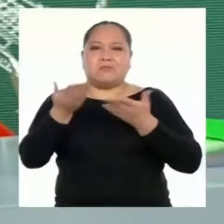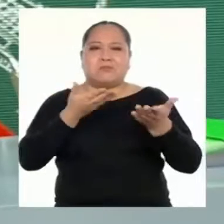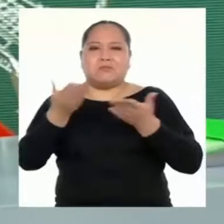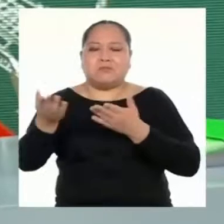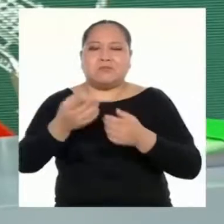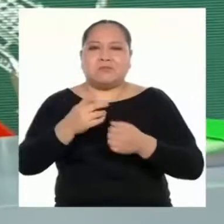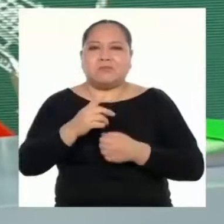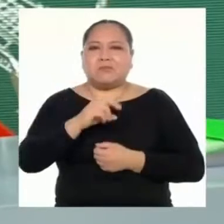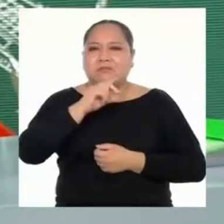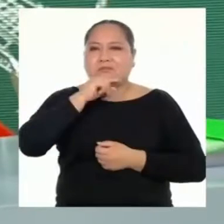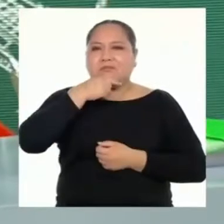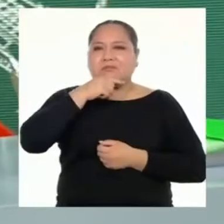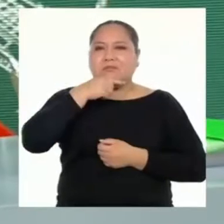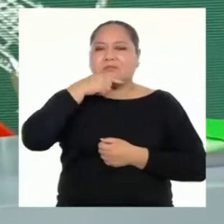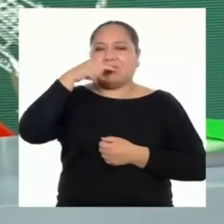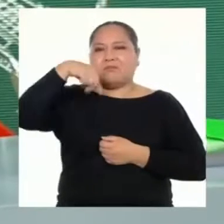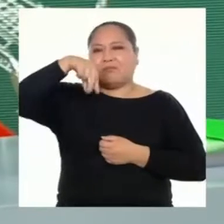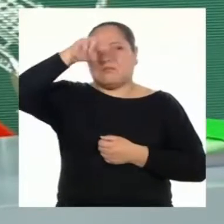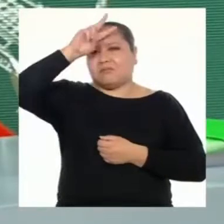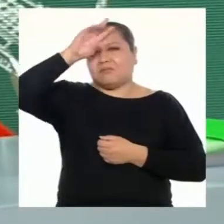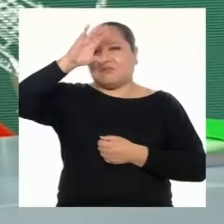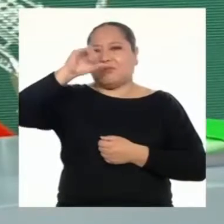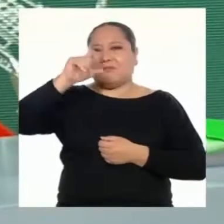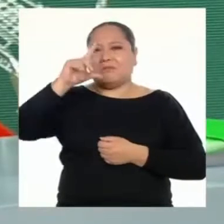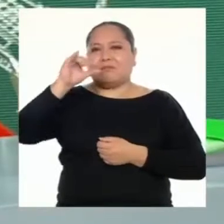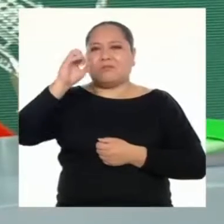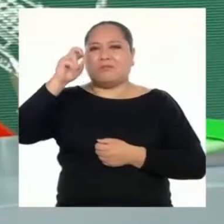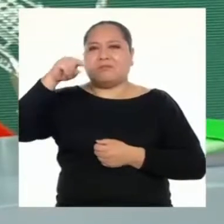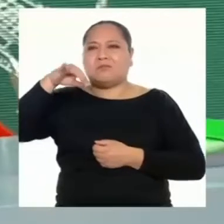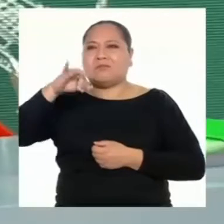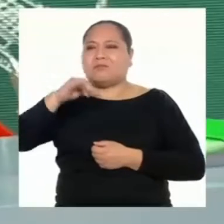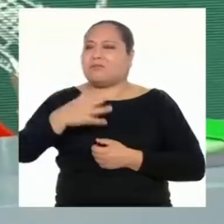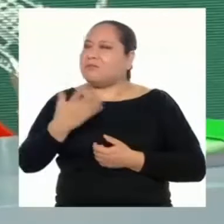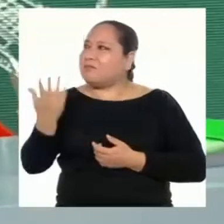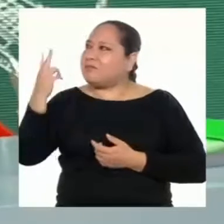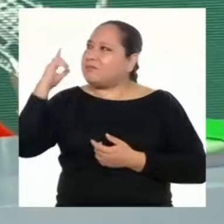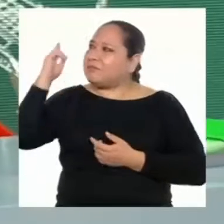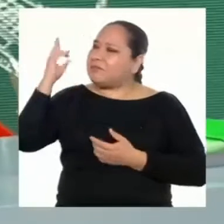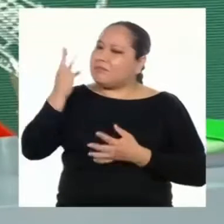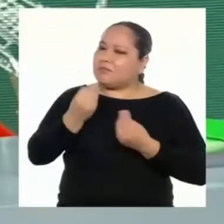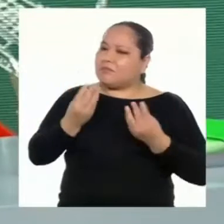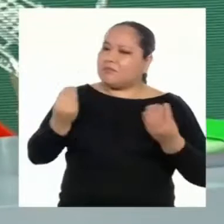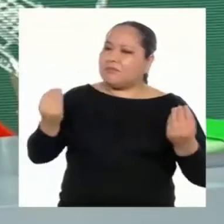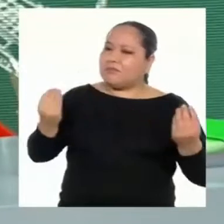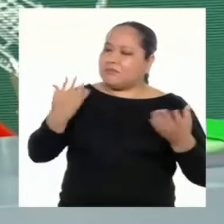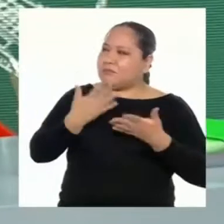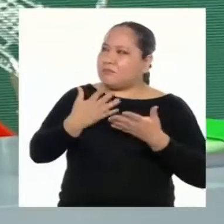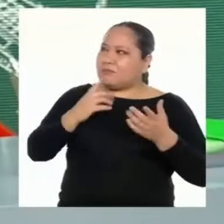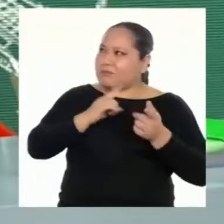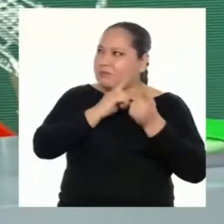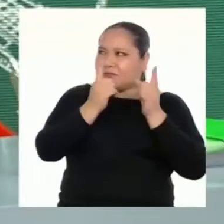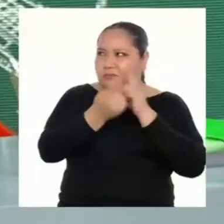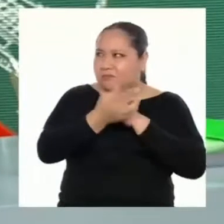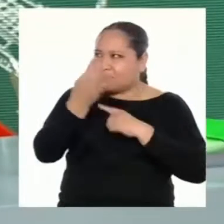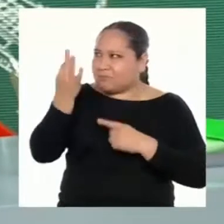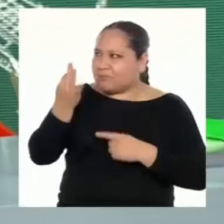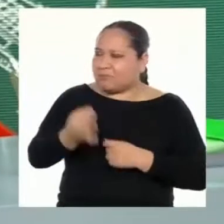en el Perú colonial a partir de las fuentes. Profesora,